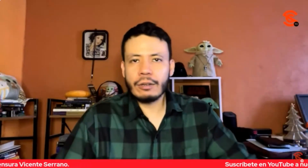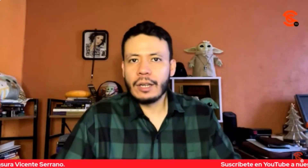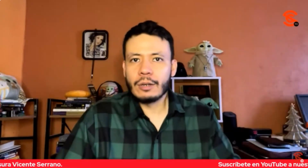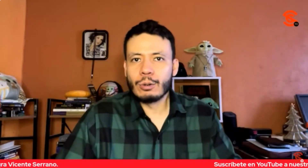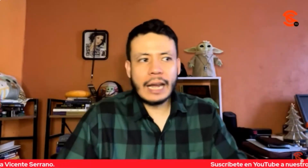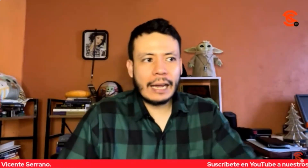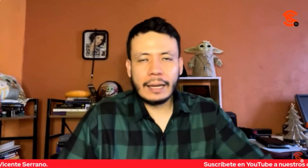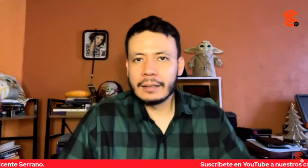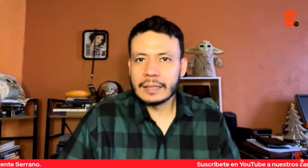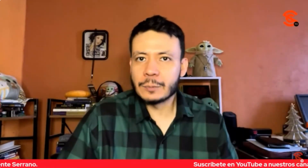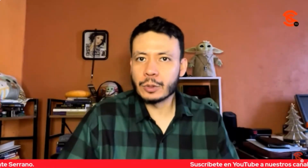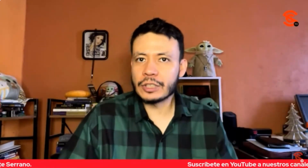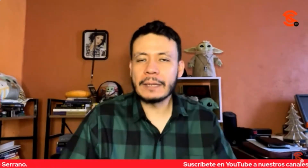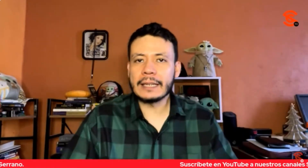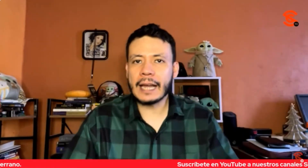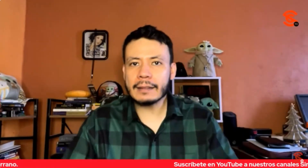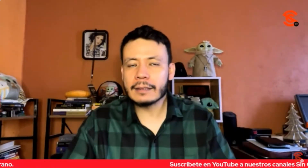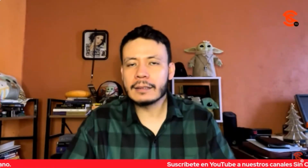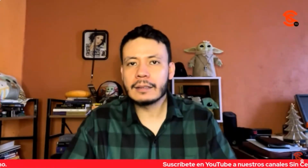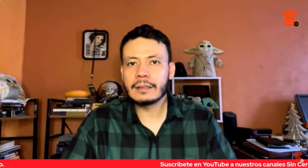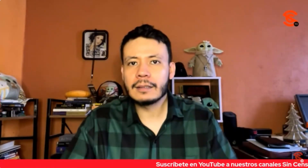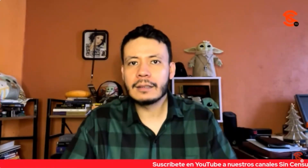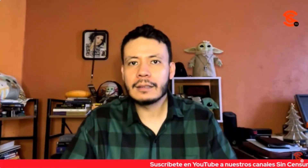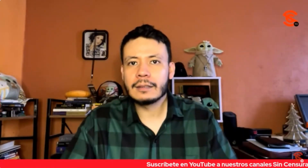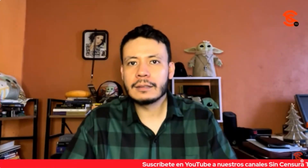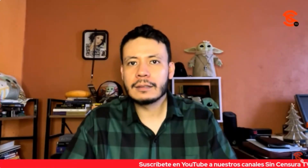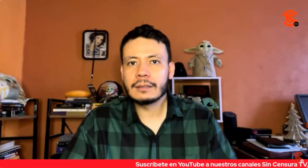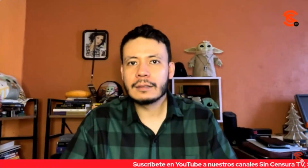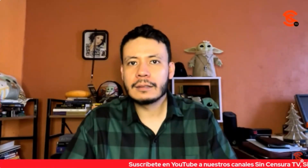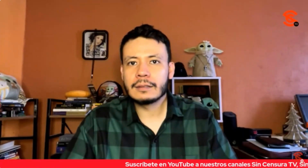tiene que tener una responsabilidad.